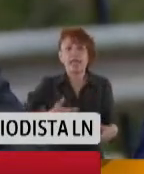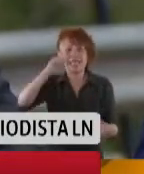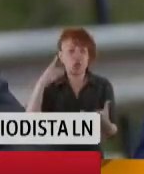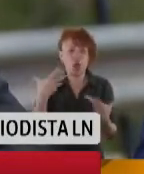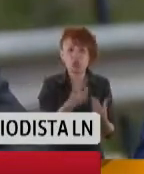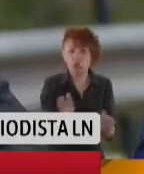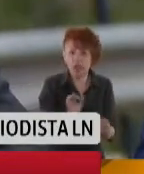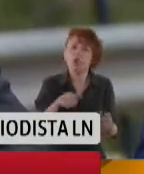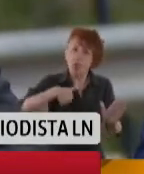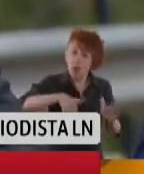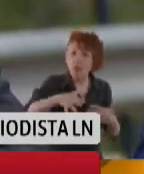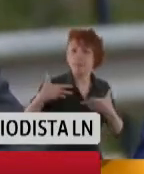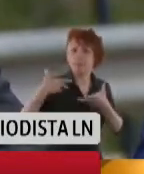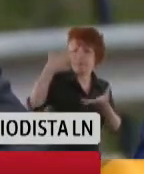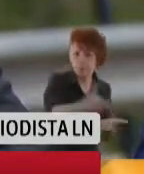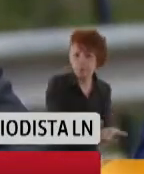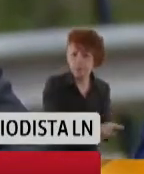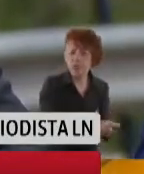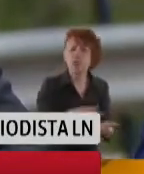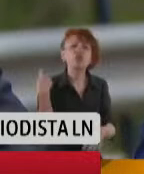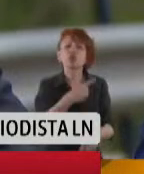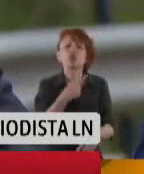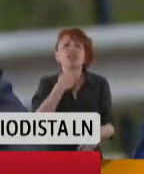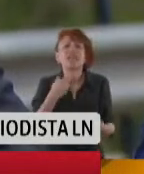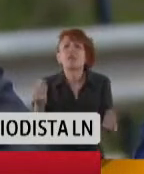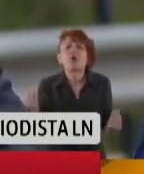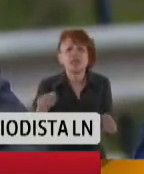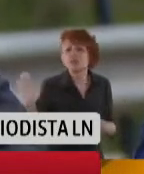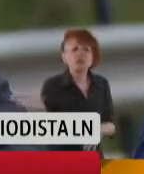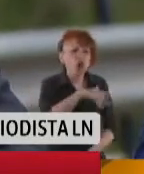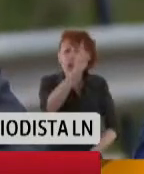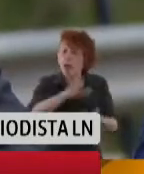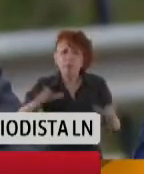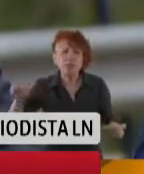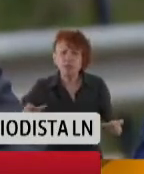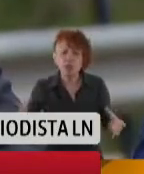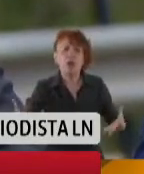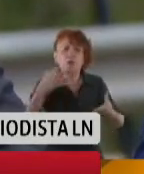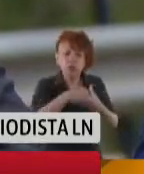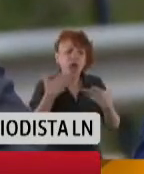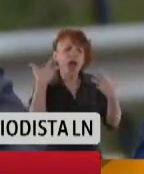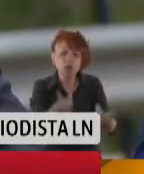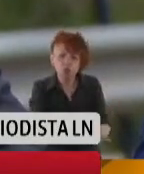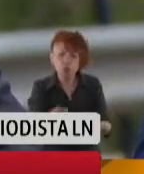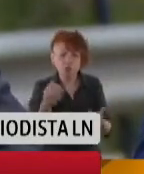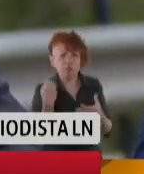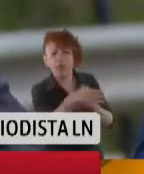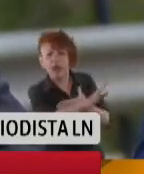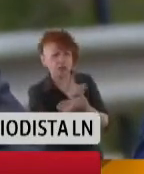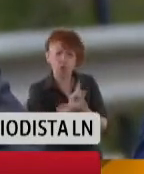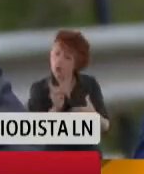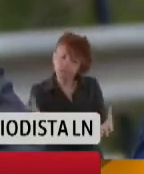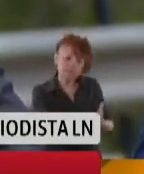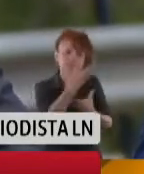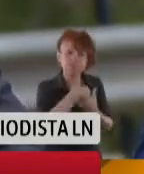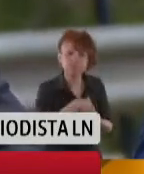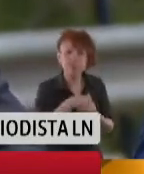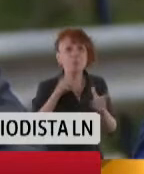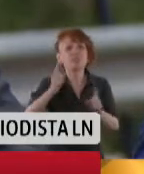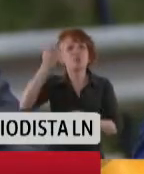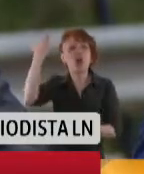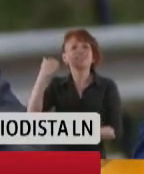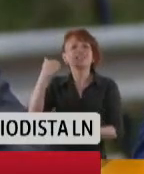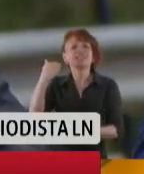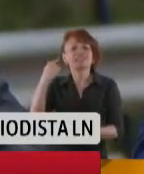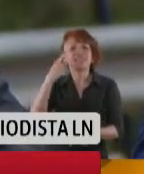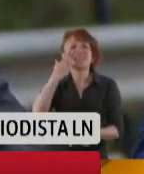candidatura lo suficiente como para, por un lado, tener un apoyo popular mayor del que hoy tiene, y y por otro, concentrar el apoyo del resto del peronismo